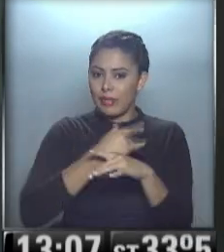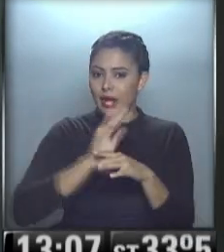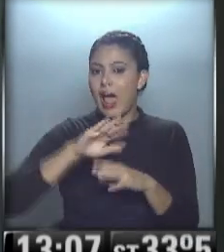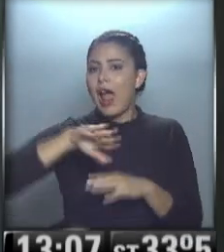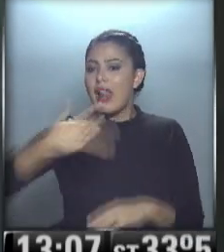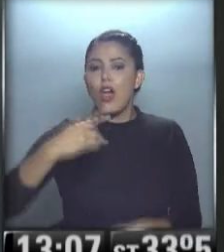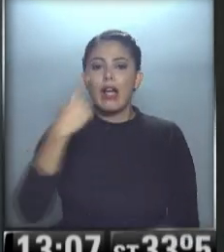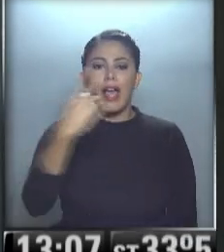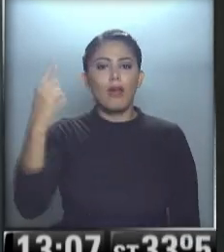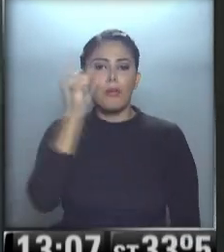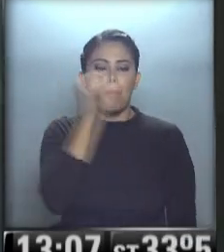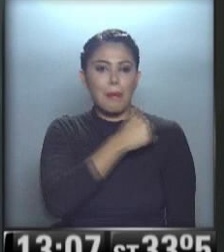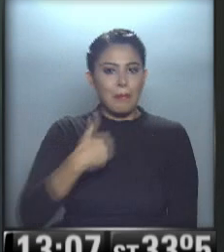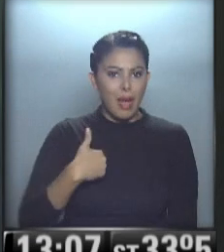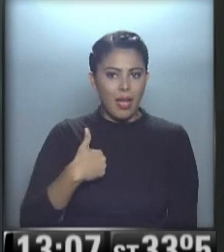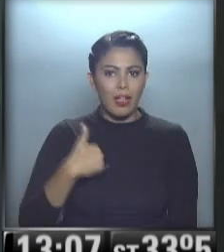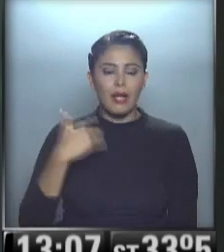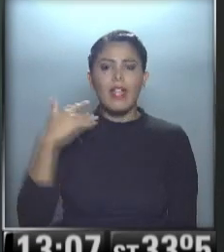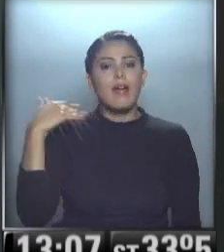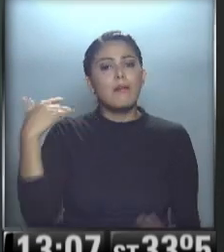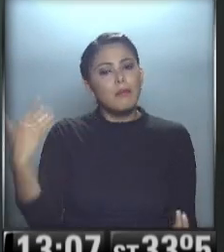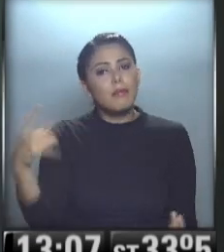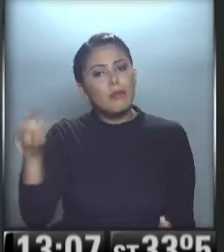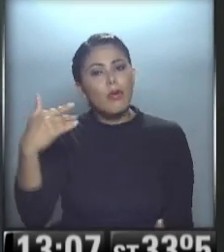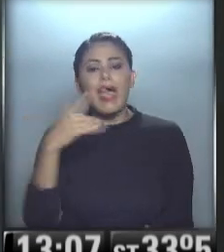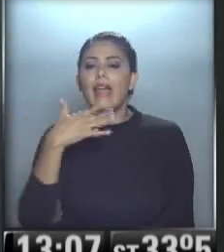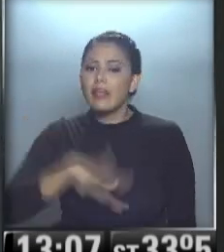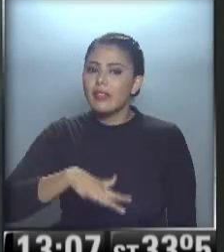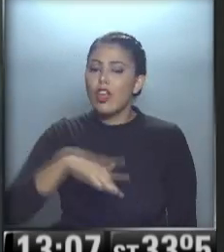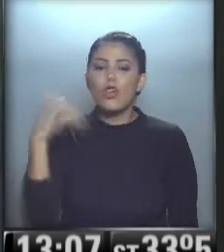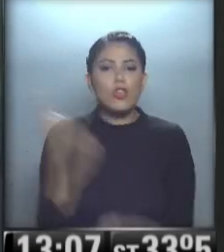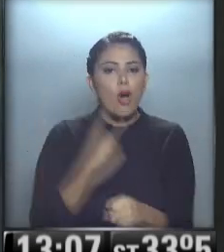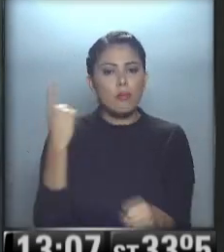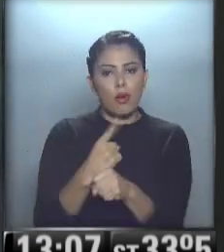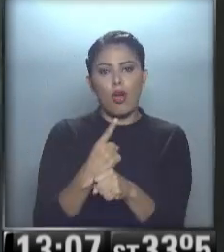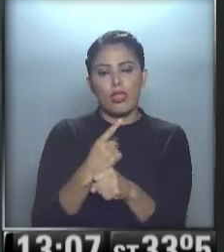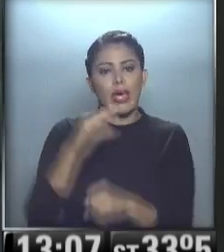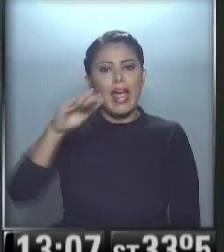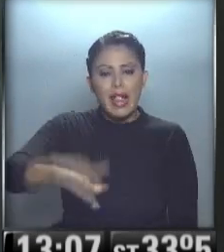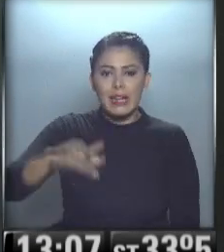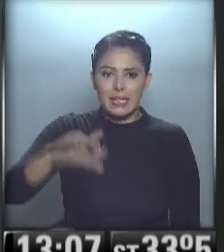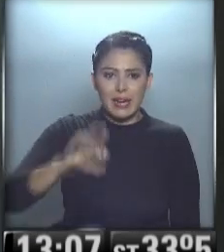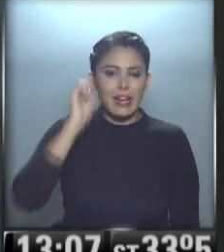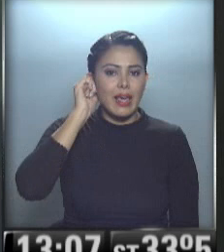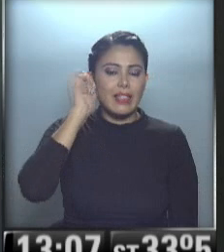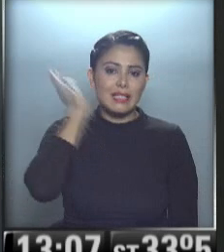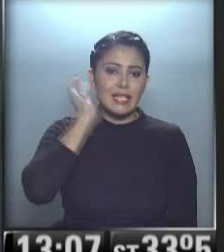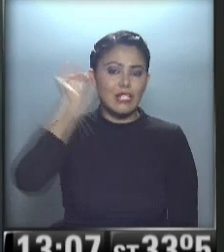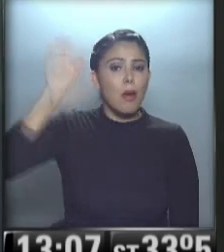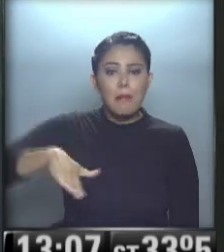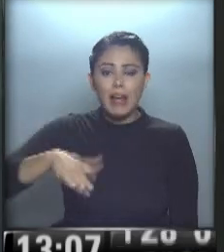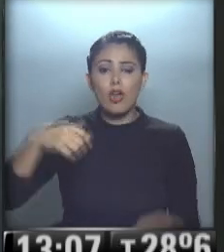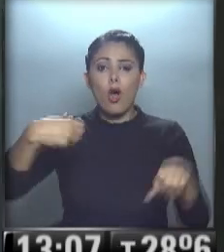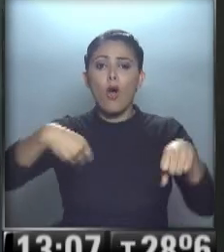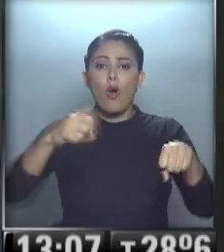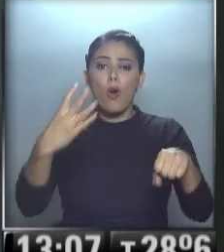cada padre para que entienda que no debe darle un cuatriciclo a un nene menor de 16 años porque le estamos dando